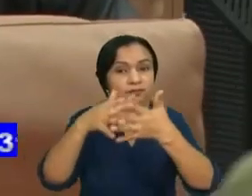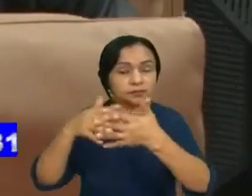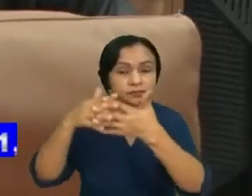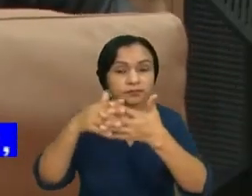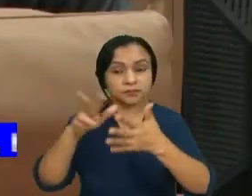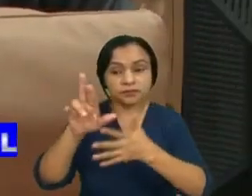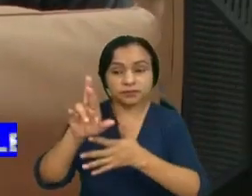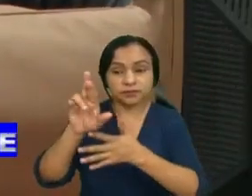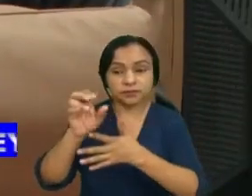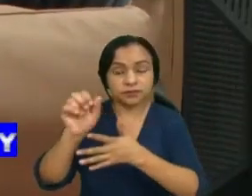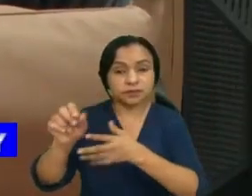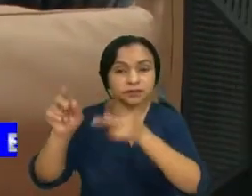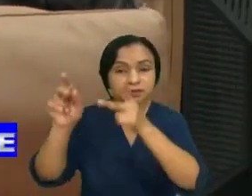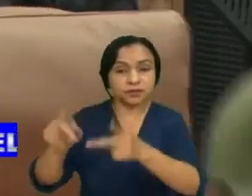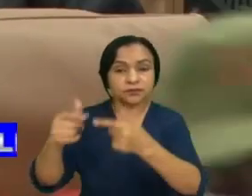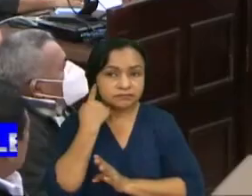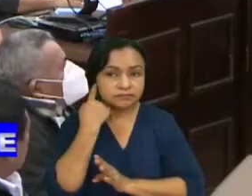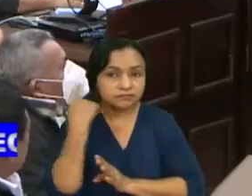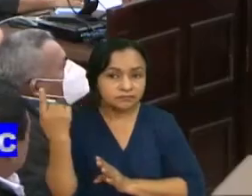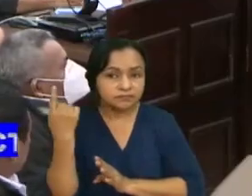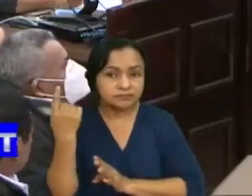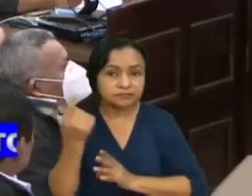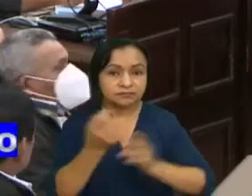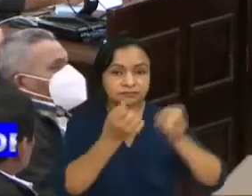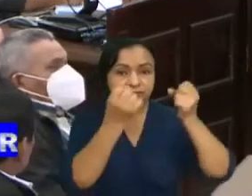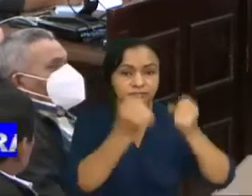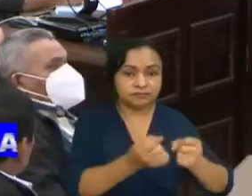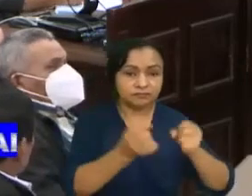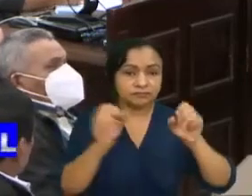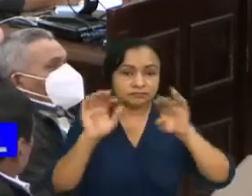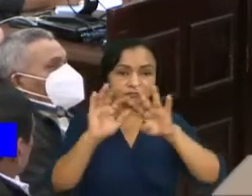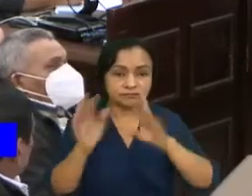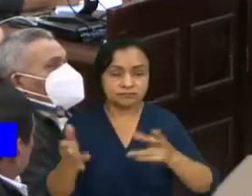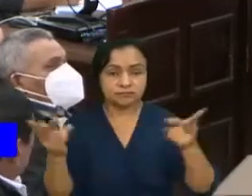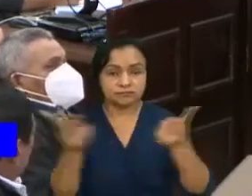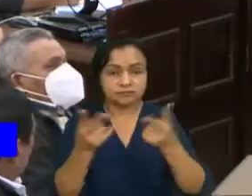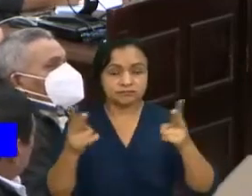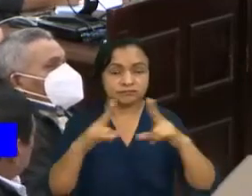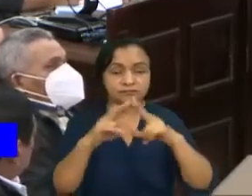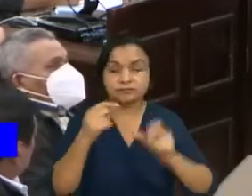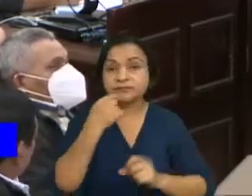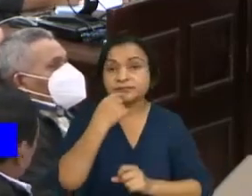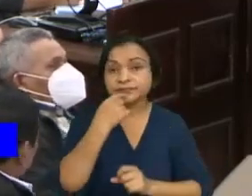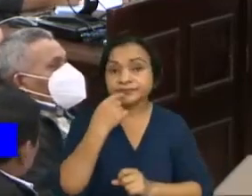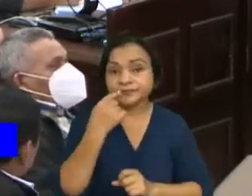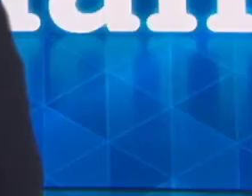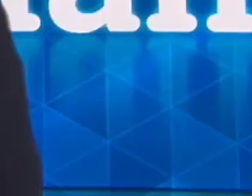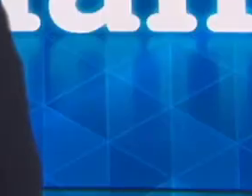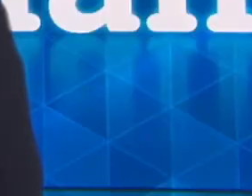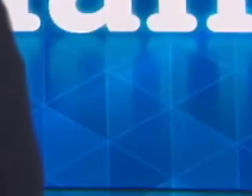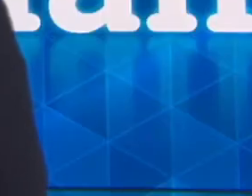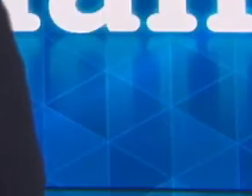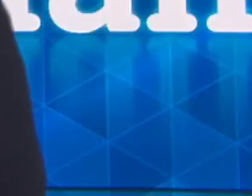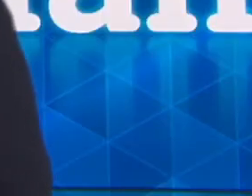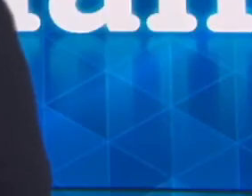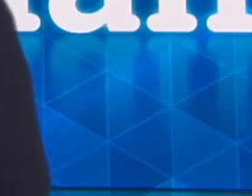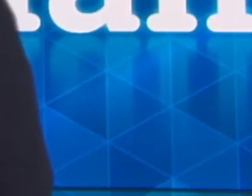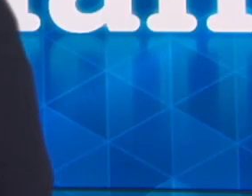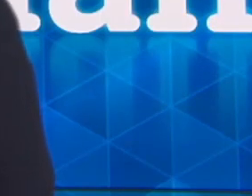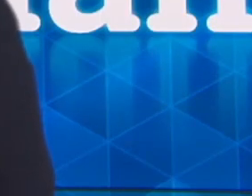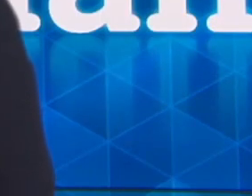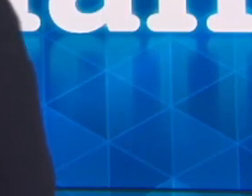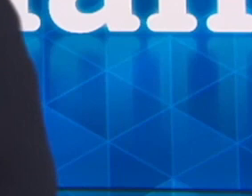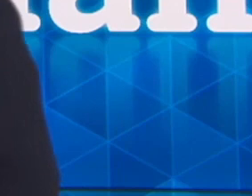electoral que lejos de incorporar cambios para lograr elecciones libres y transparentes favorecen sólo al frente sandinista y crean mayor